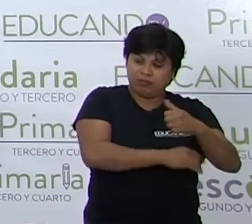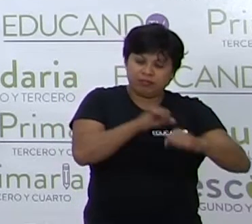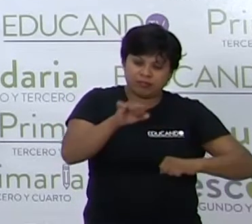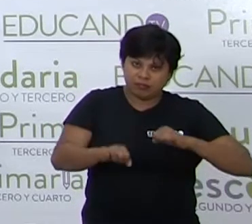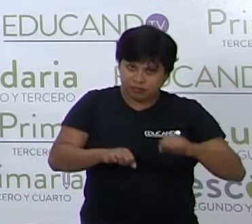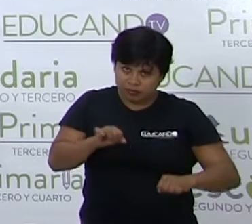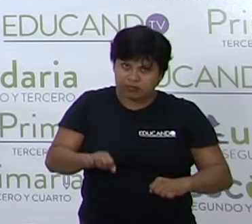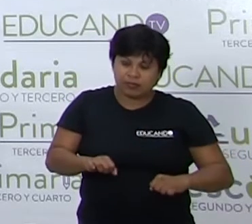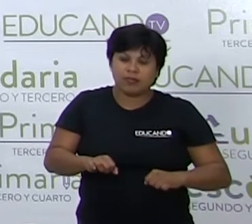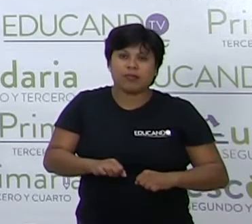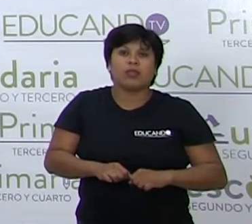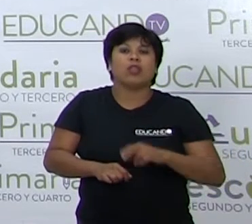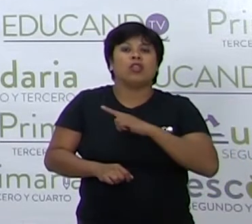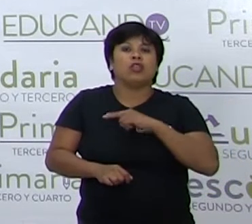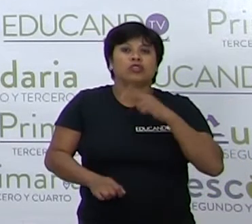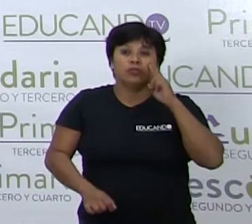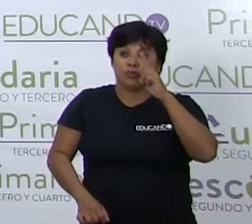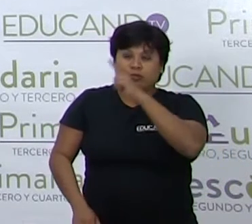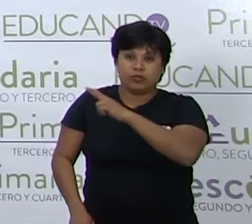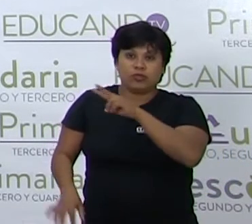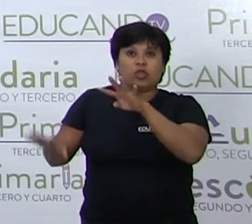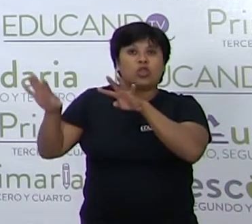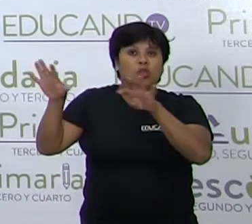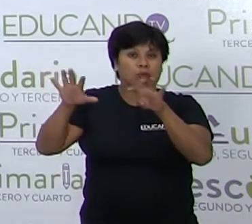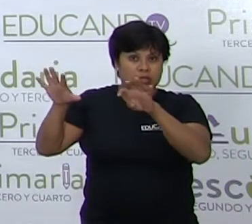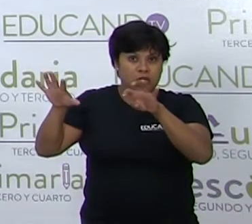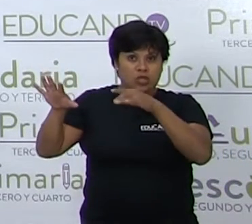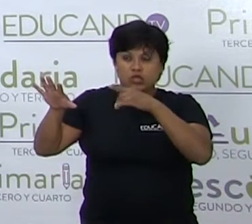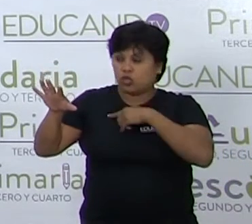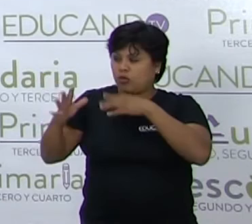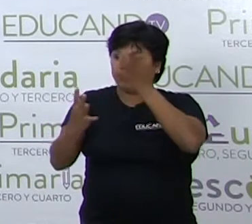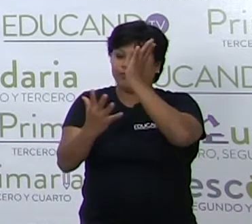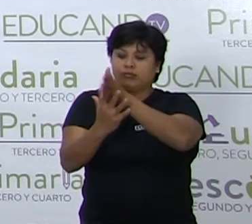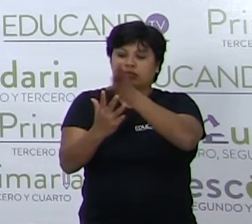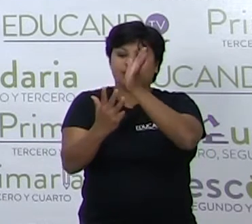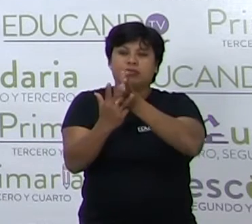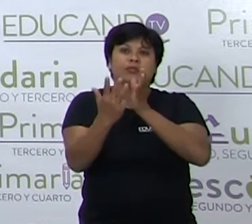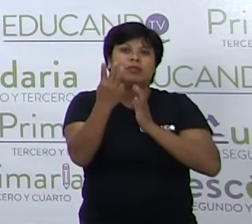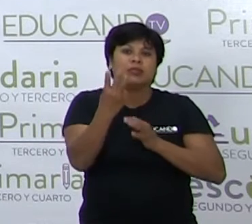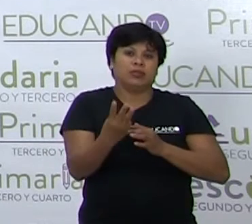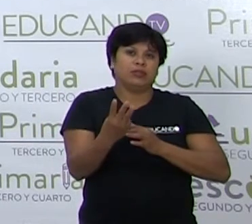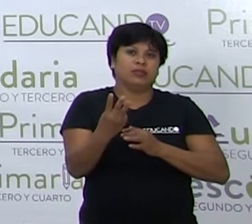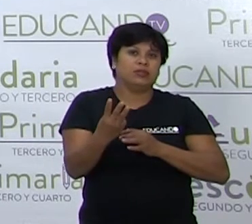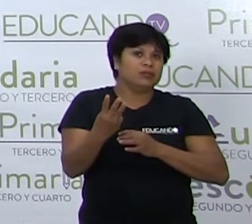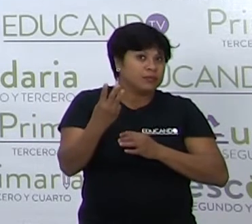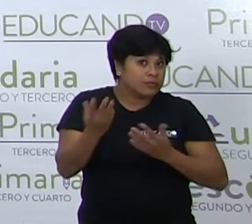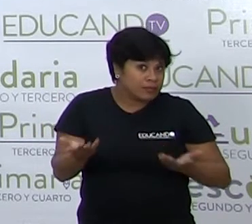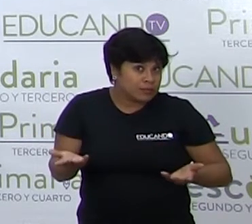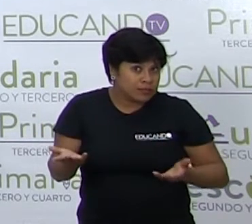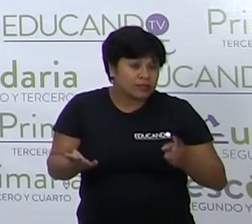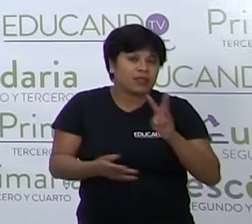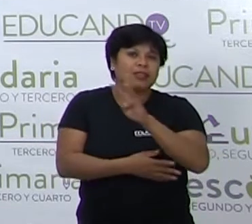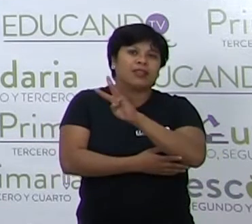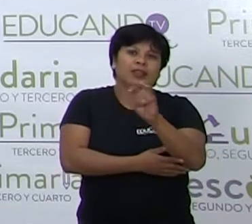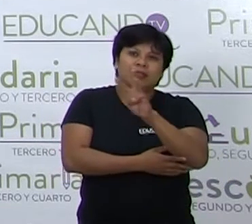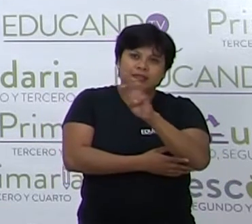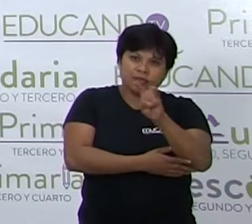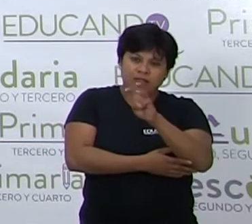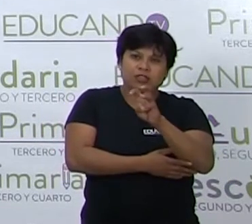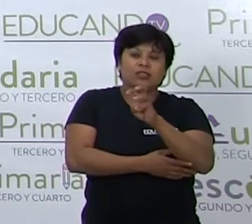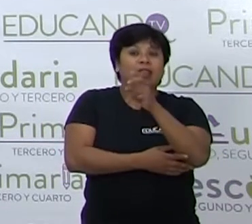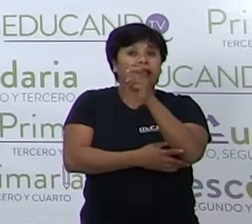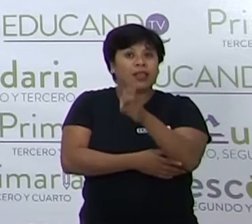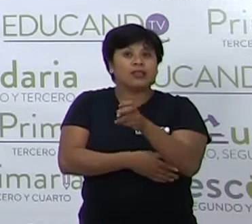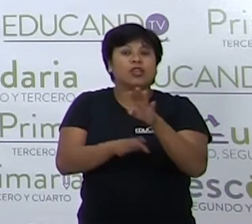tenemos 900, si lo divido entre 3, sería 300. Entonces quiere decir